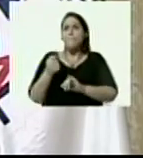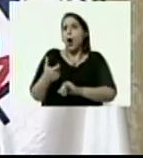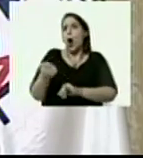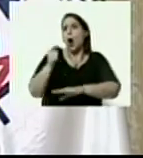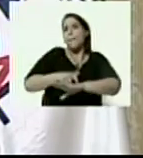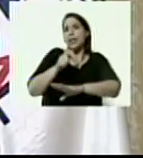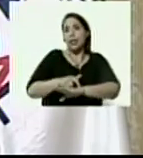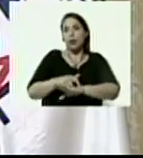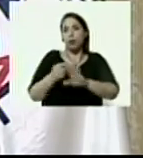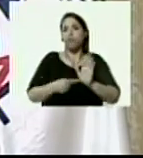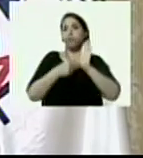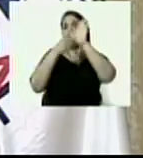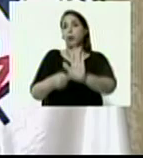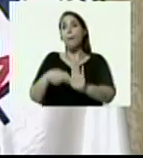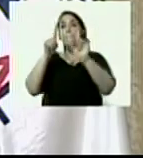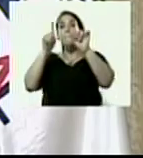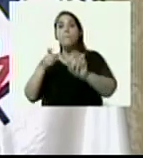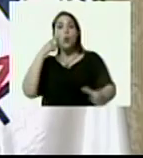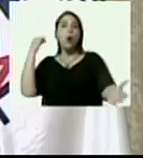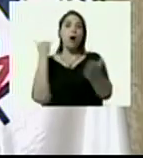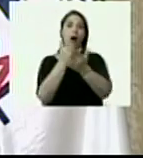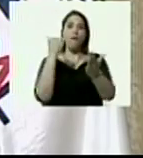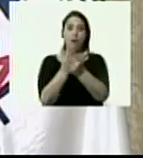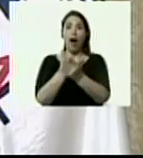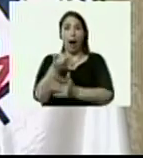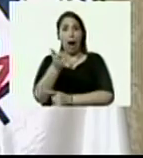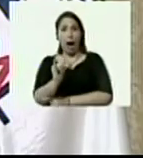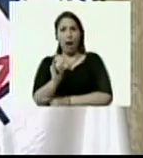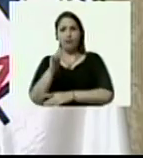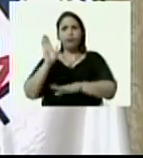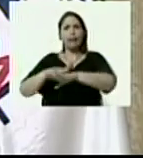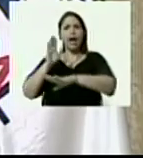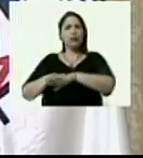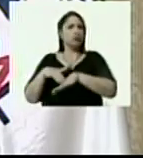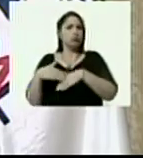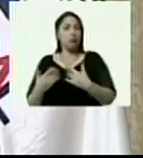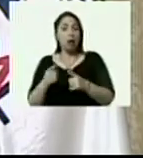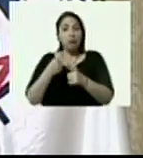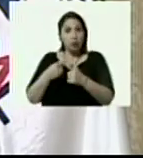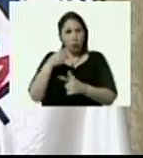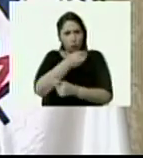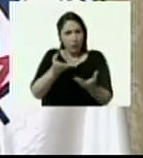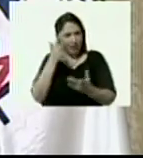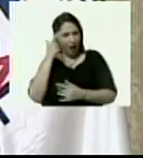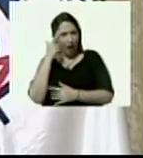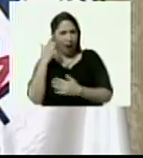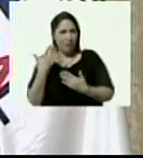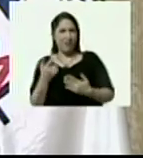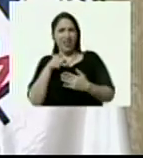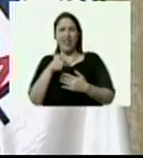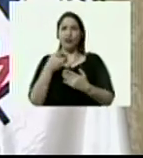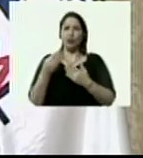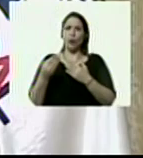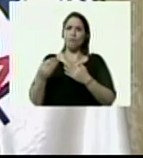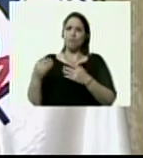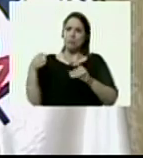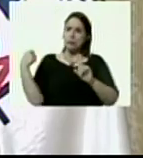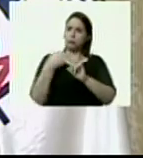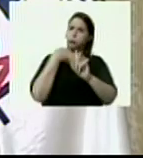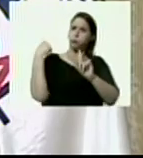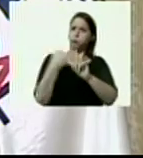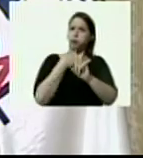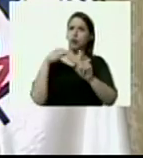a mostrar las pruebas de qué fue lo que ocurrió lo que sí es pesada en esos lobos que atacan con ferocidad